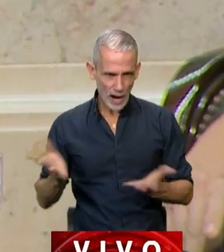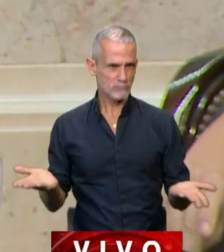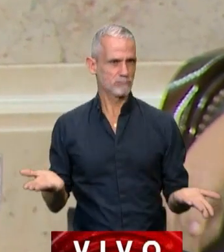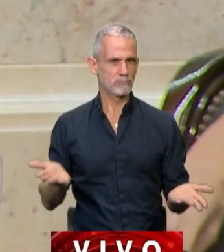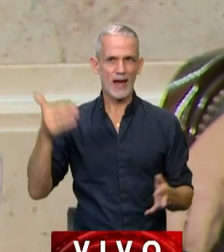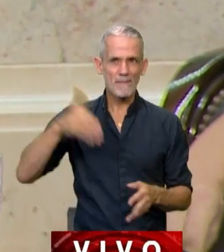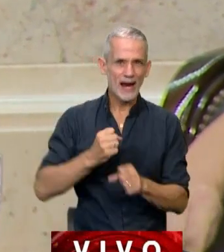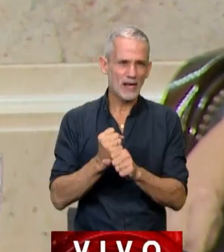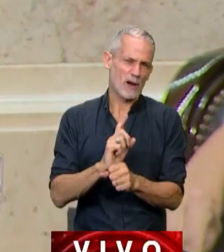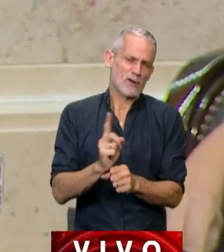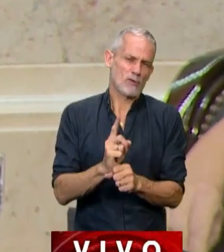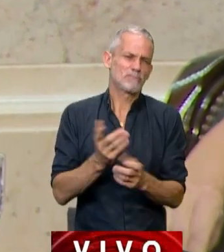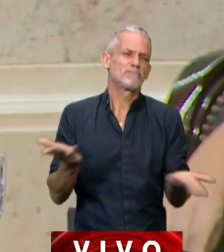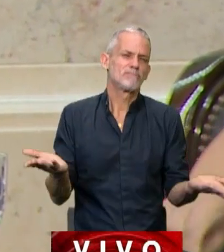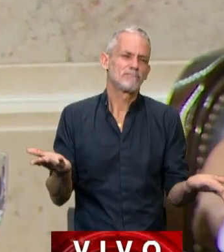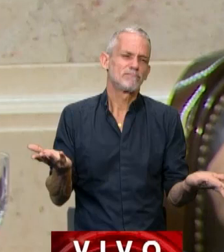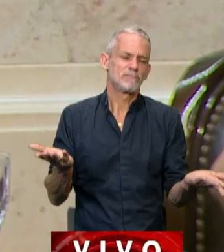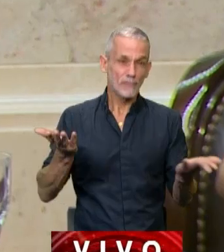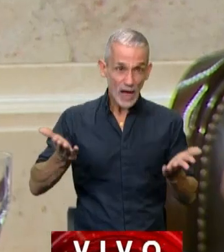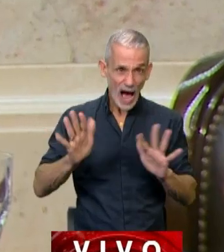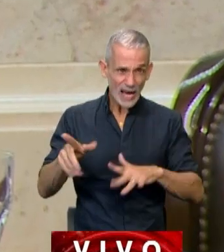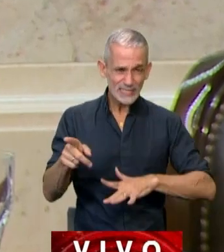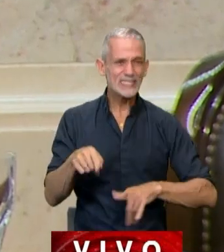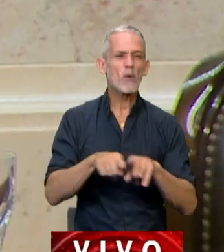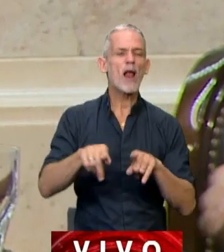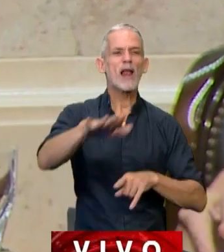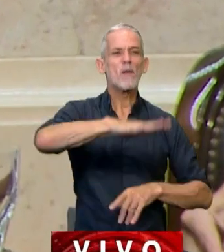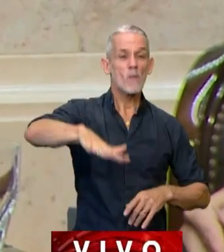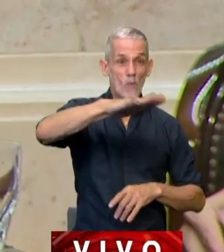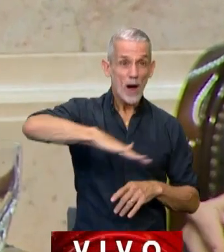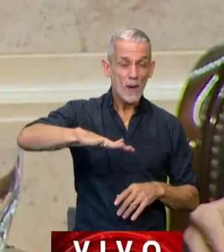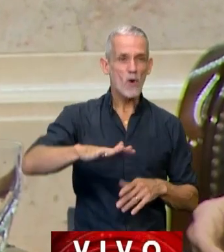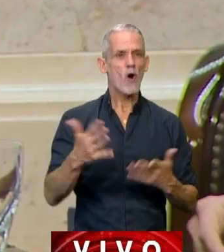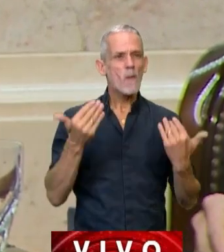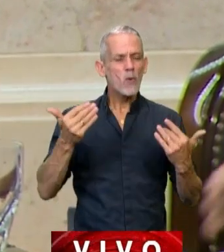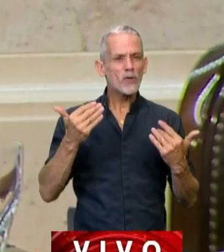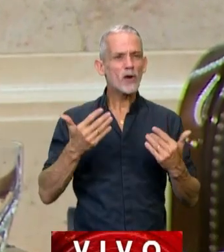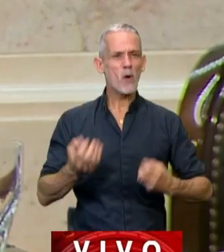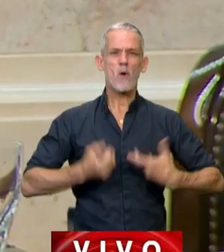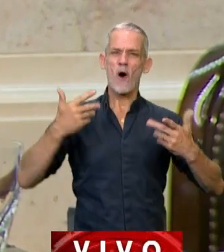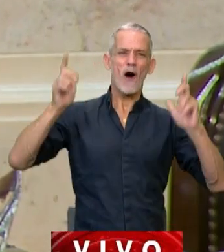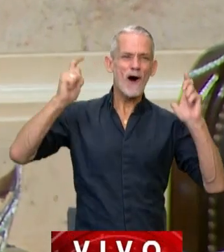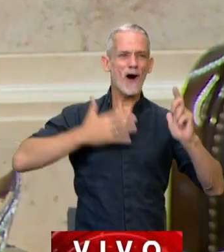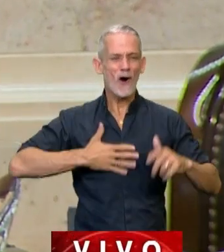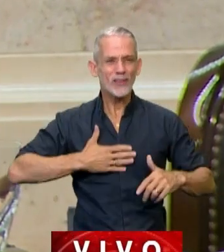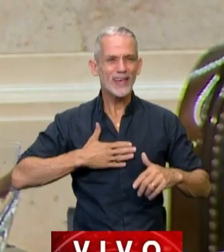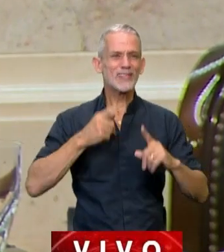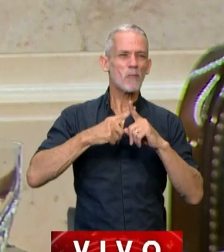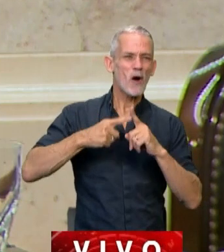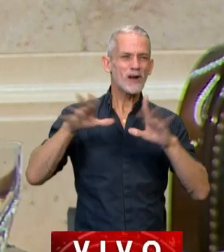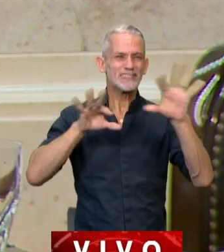Y no vienen a trabajar y además, así como el pueblo tuvo esta oportunidad de expresar su júbilo ante el